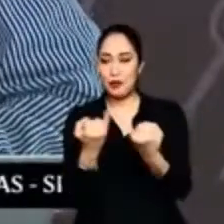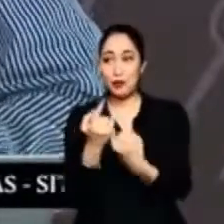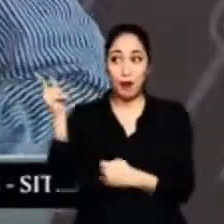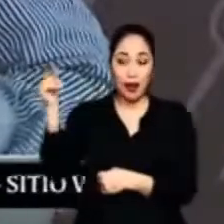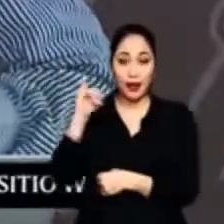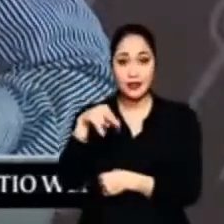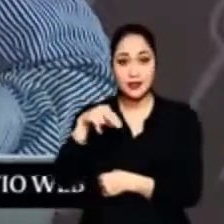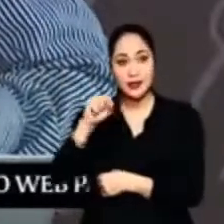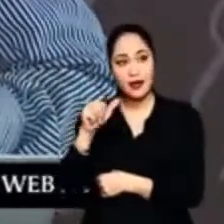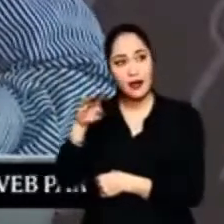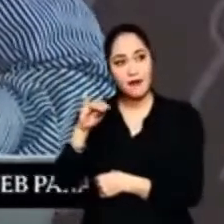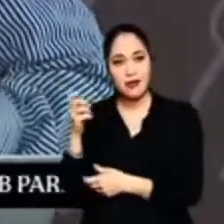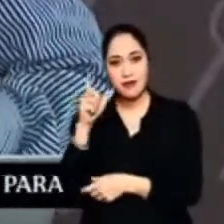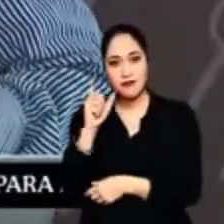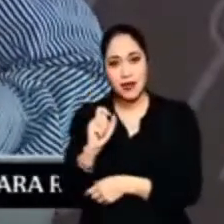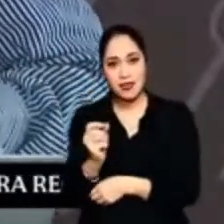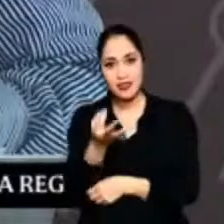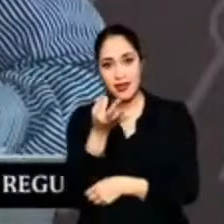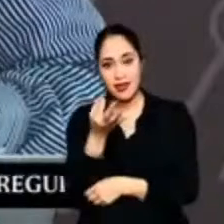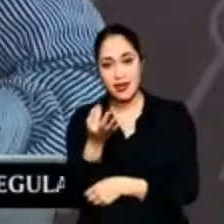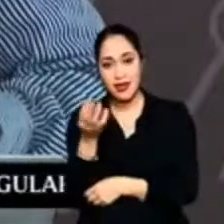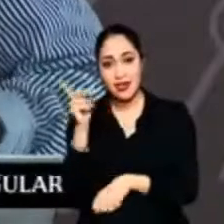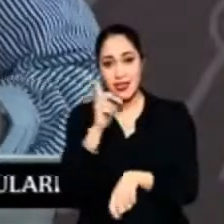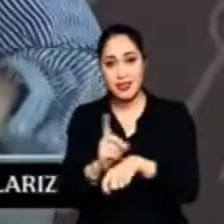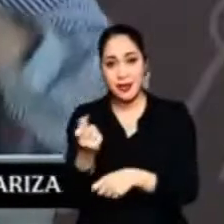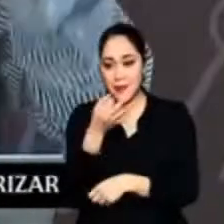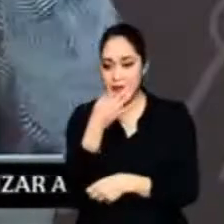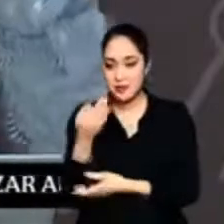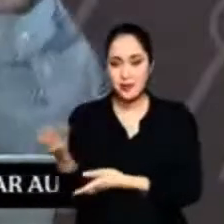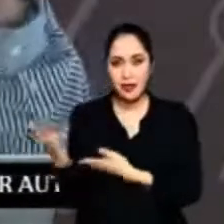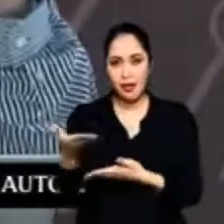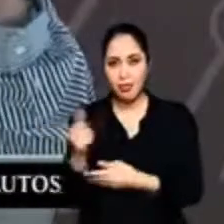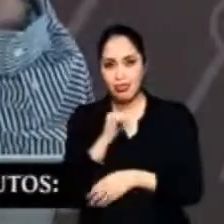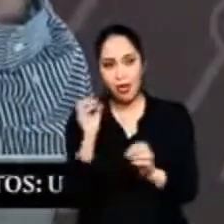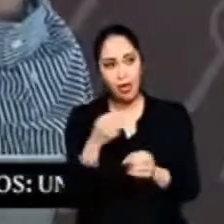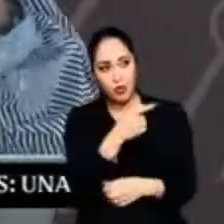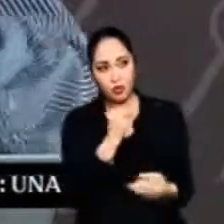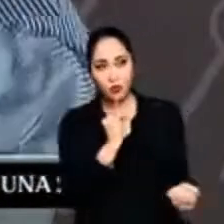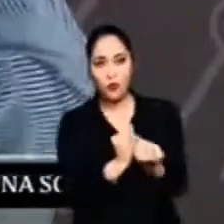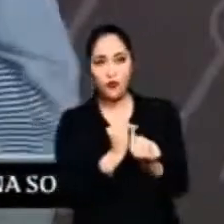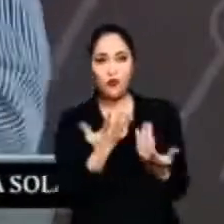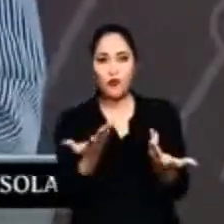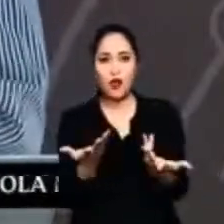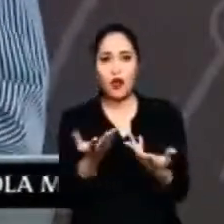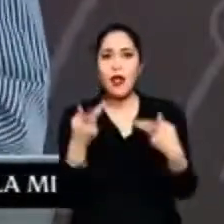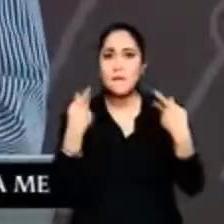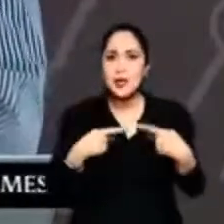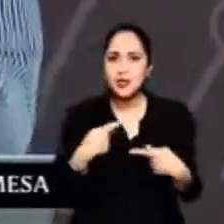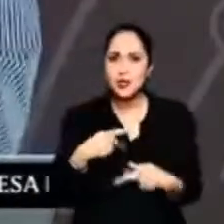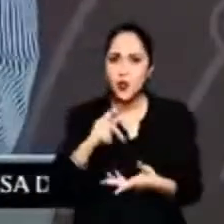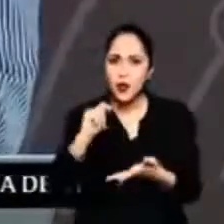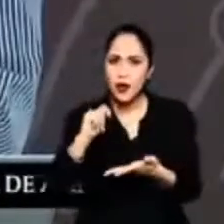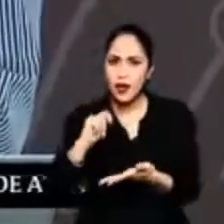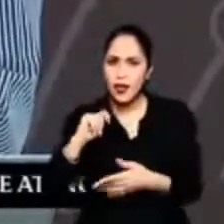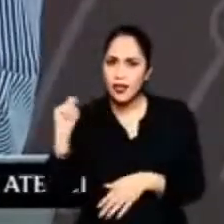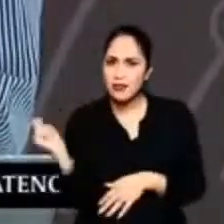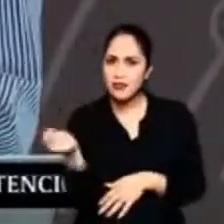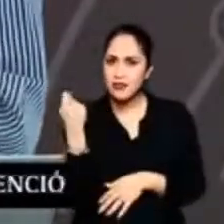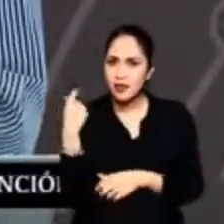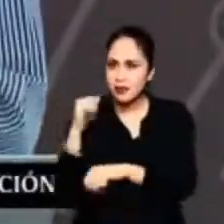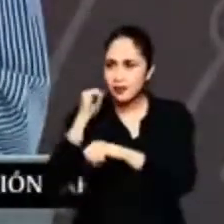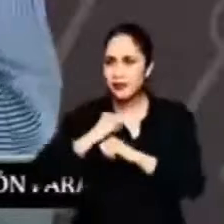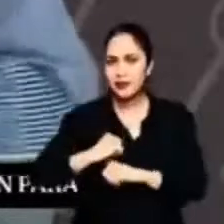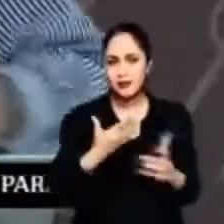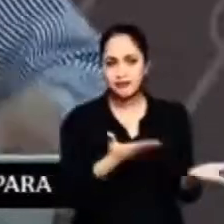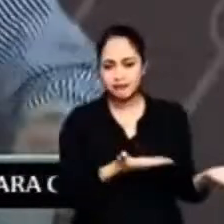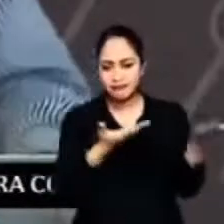medicamento. No me han mandado los técnicos porque tienen que venir los técnicos a revisar y a decirnos qué